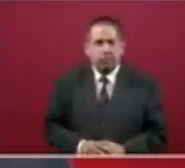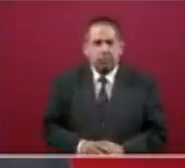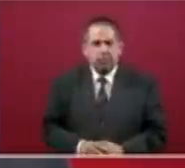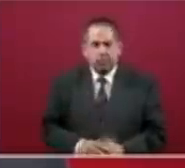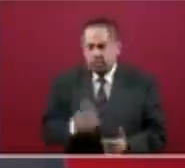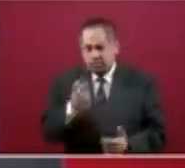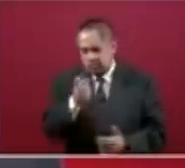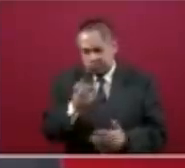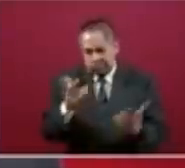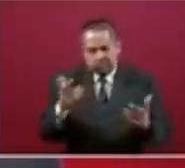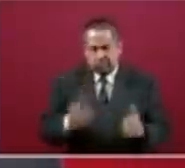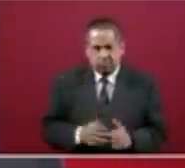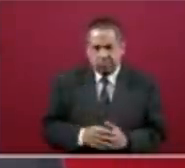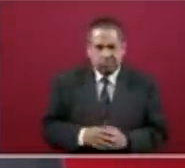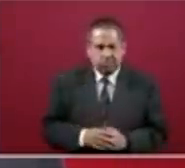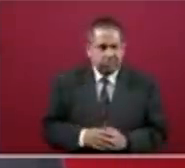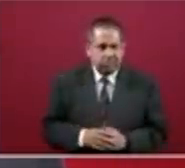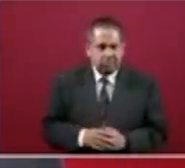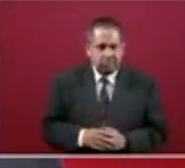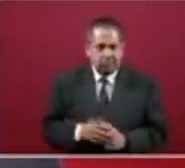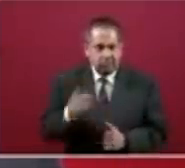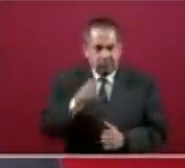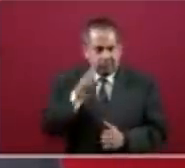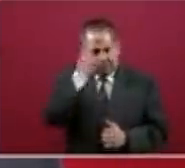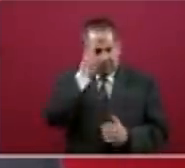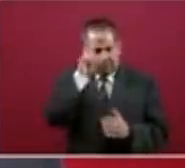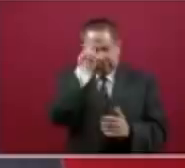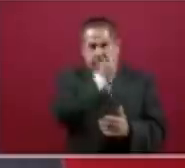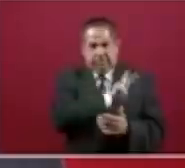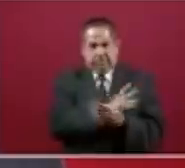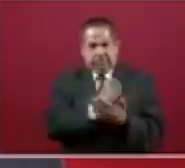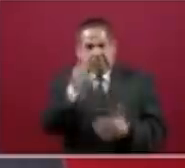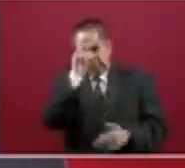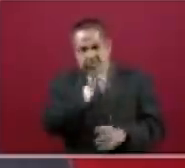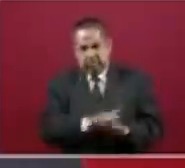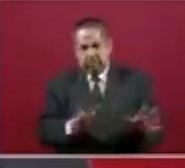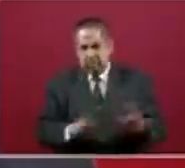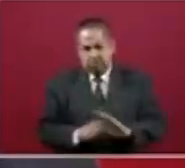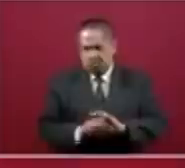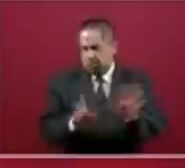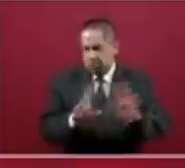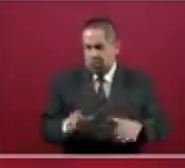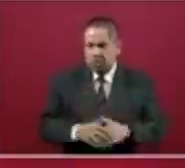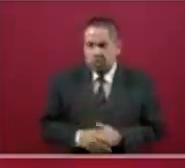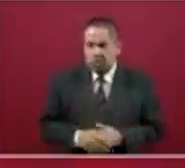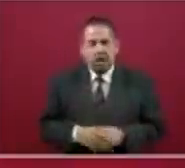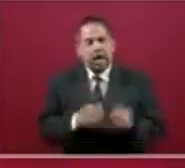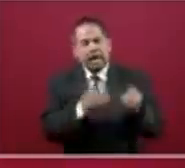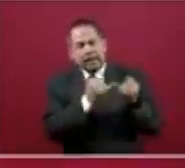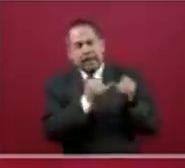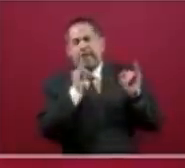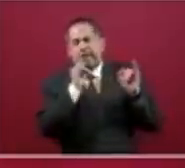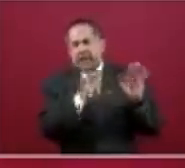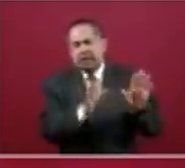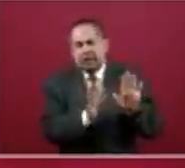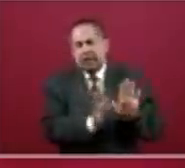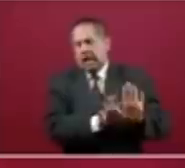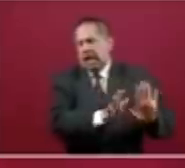Eso sería el colmo. Claro, son independientes, son